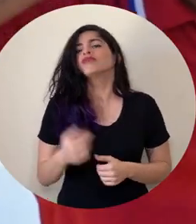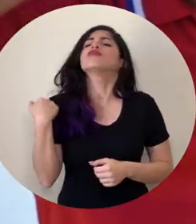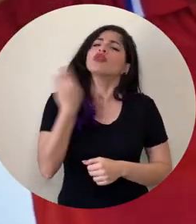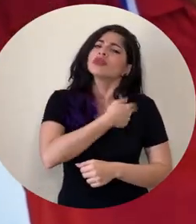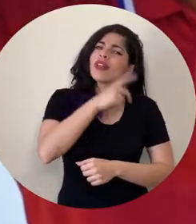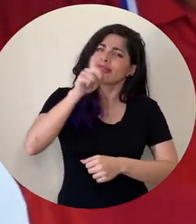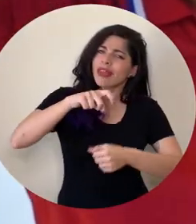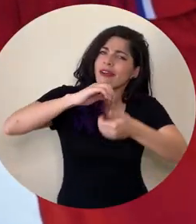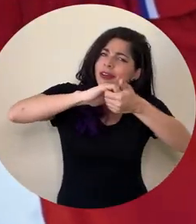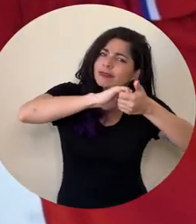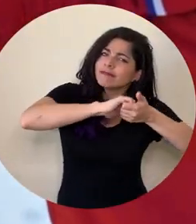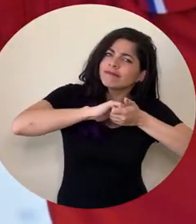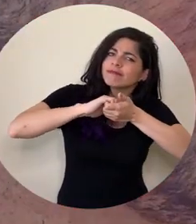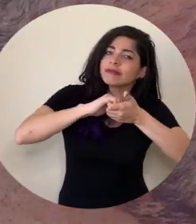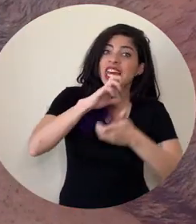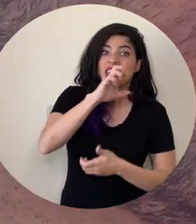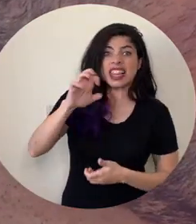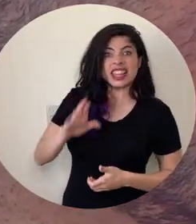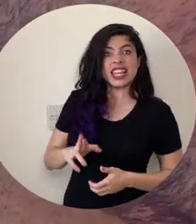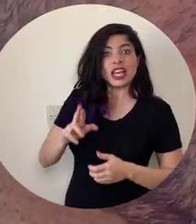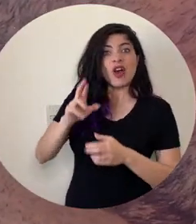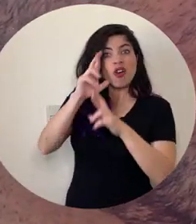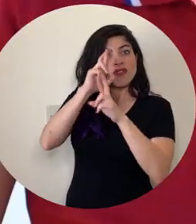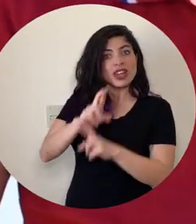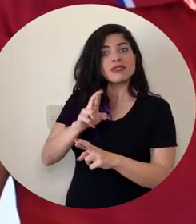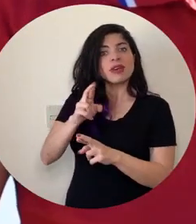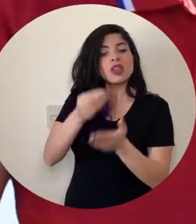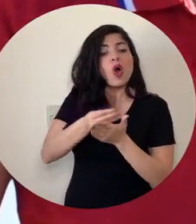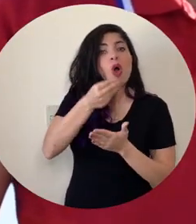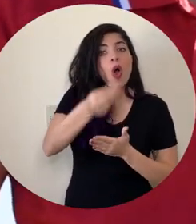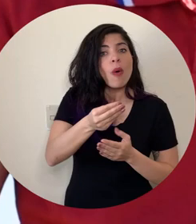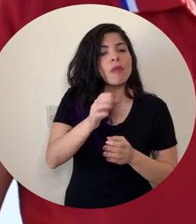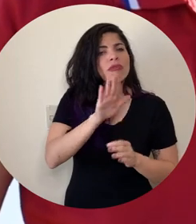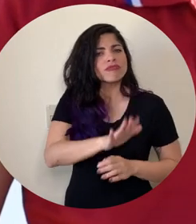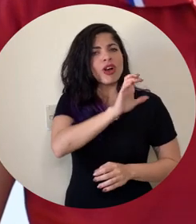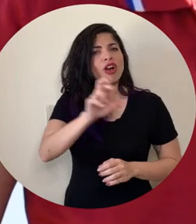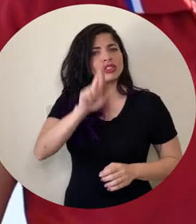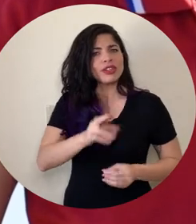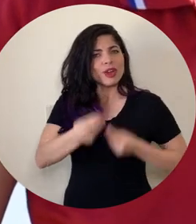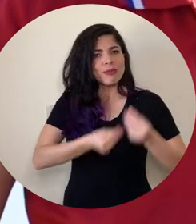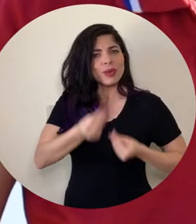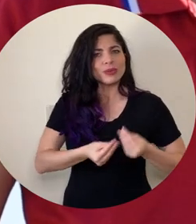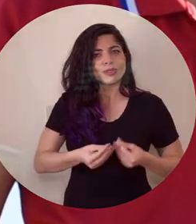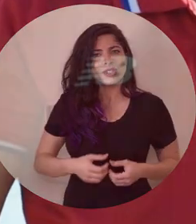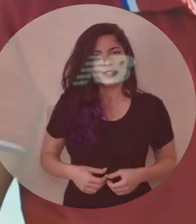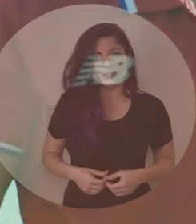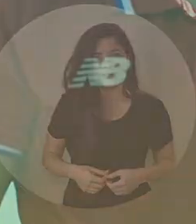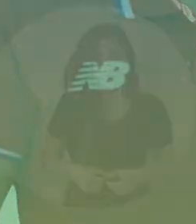Seamos solidarios. Tico que se respeta, come lo que Costa Rica produce.